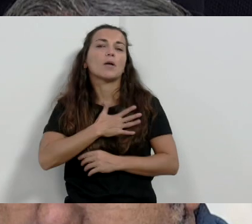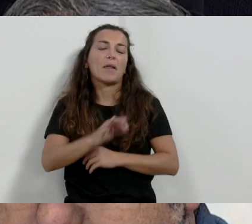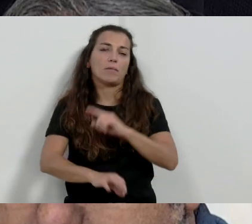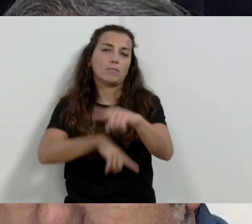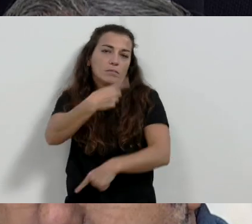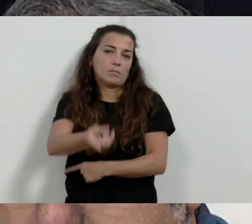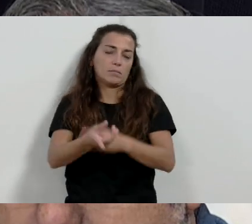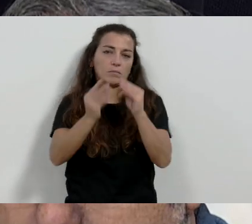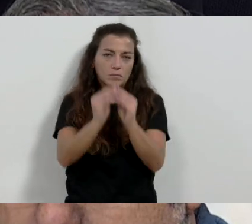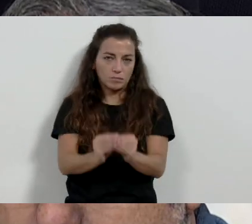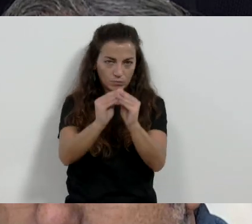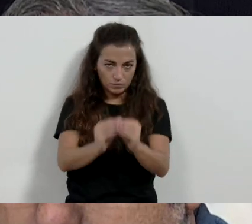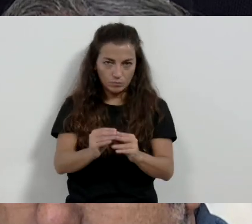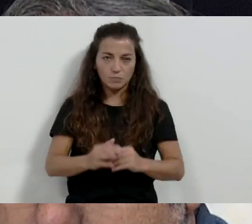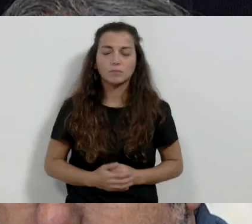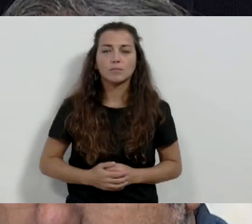verdad que